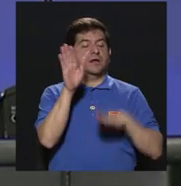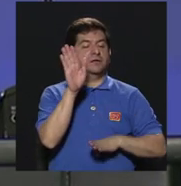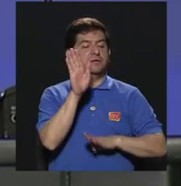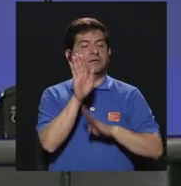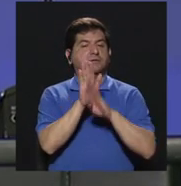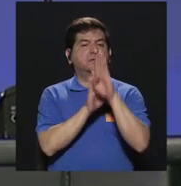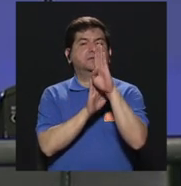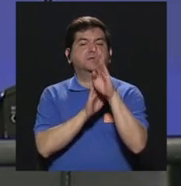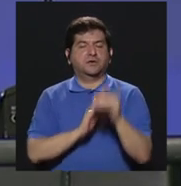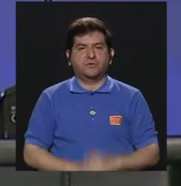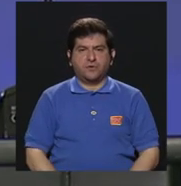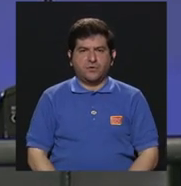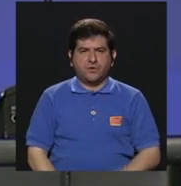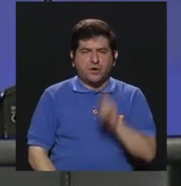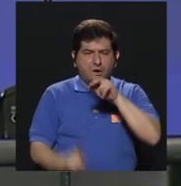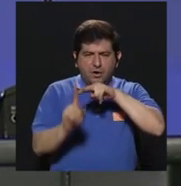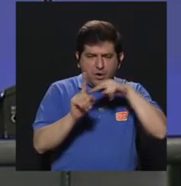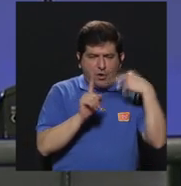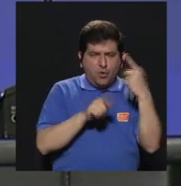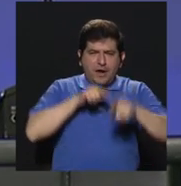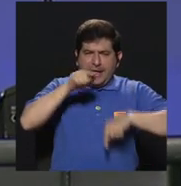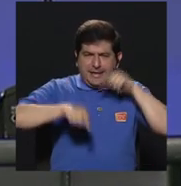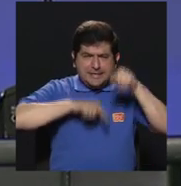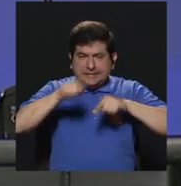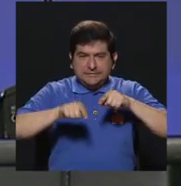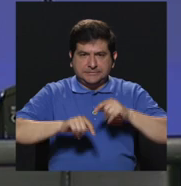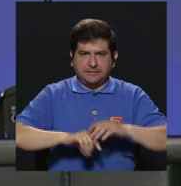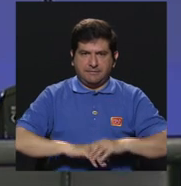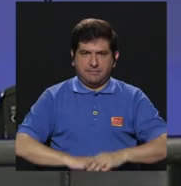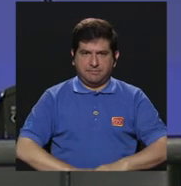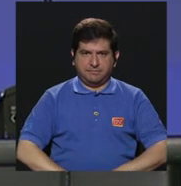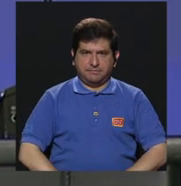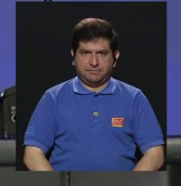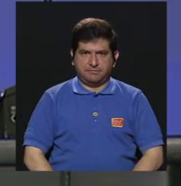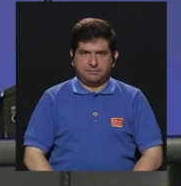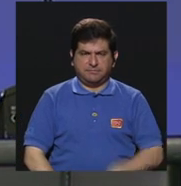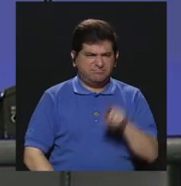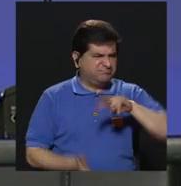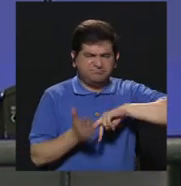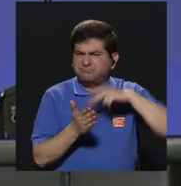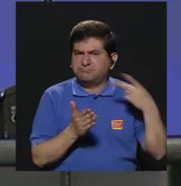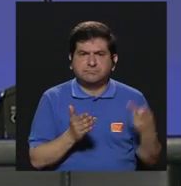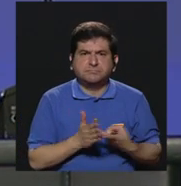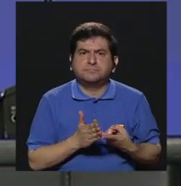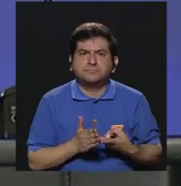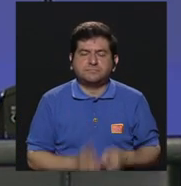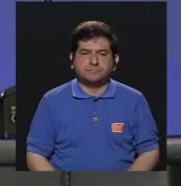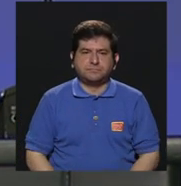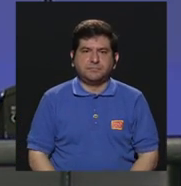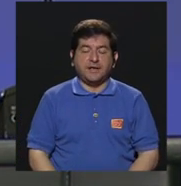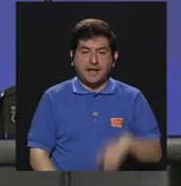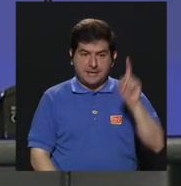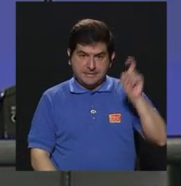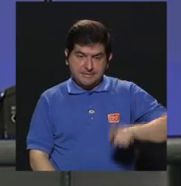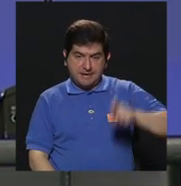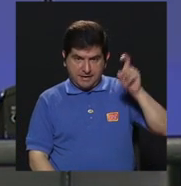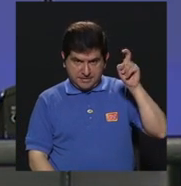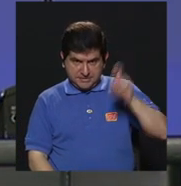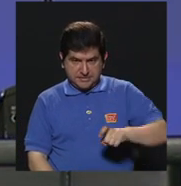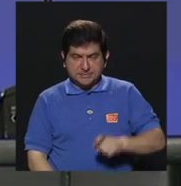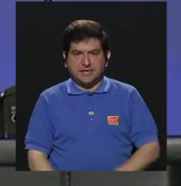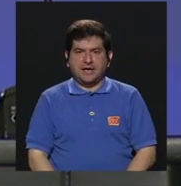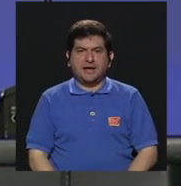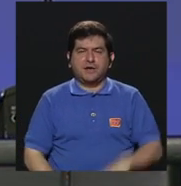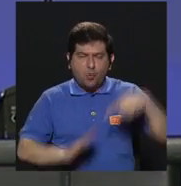desarrollar una perspectiva crítica, lo cual significa descender a